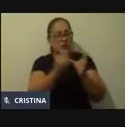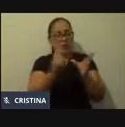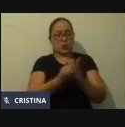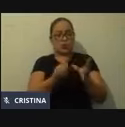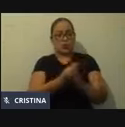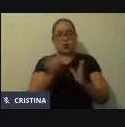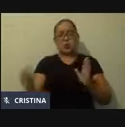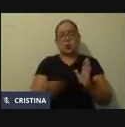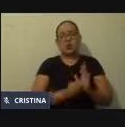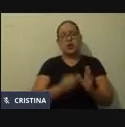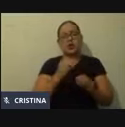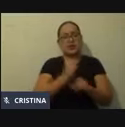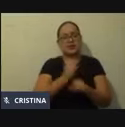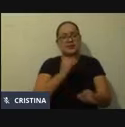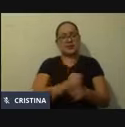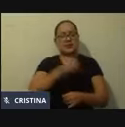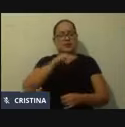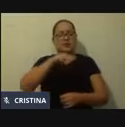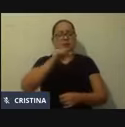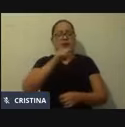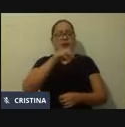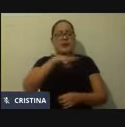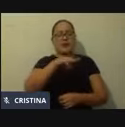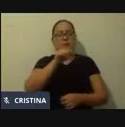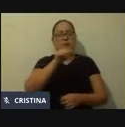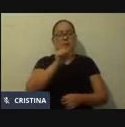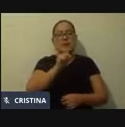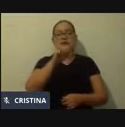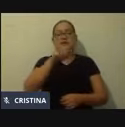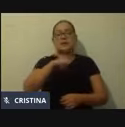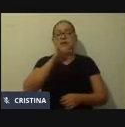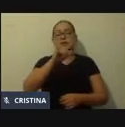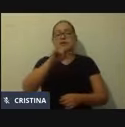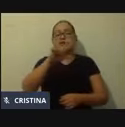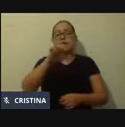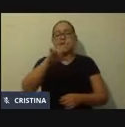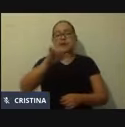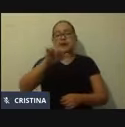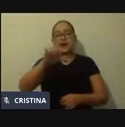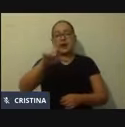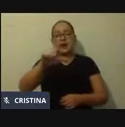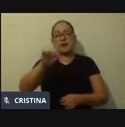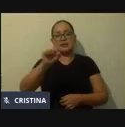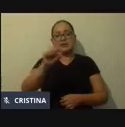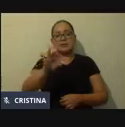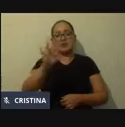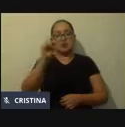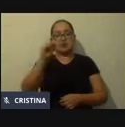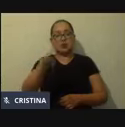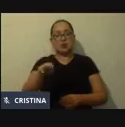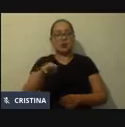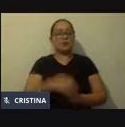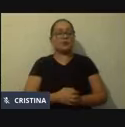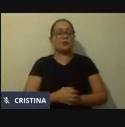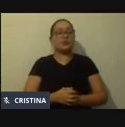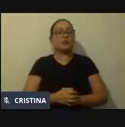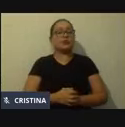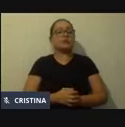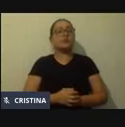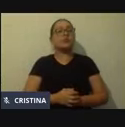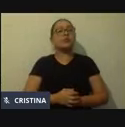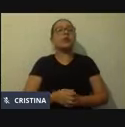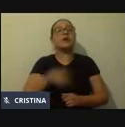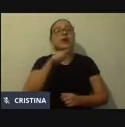es mamásmillennial.com, y los dos cursos disponibles para el próximo viernes es Las generaciones comprendiéndolas en el